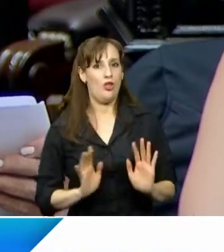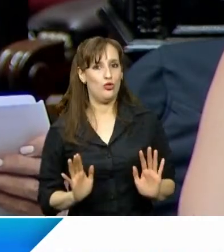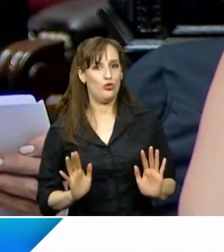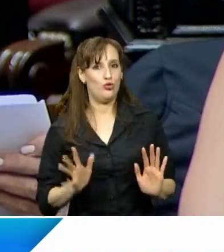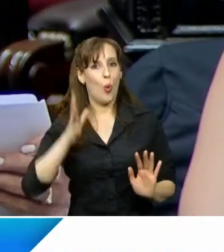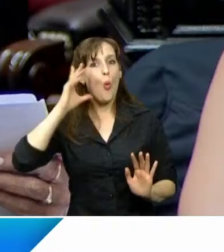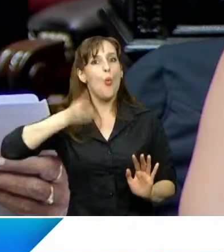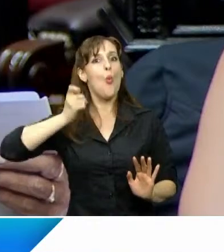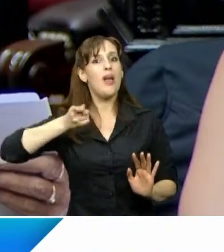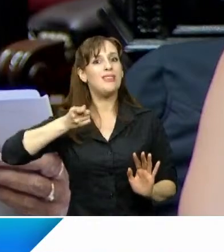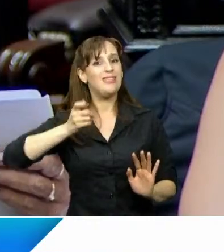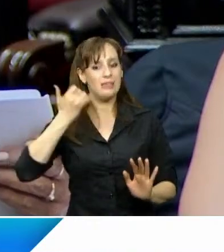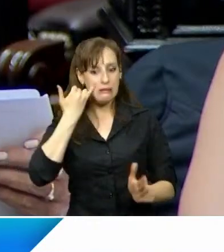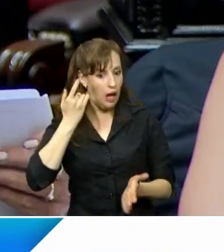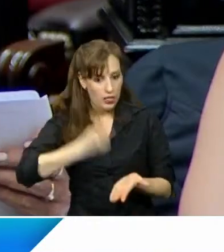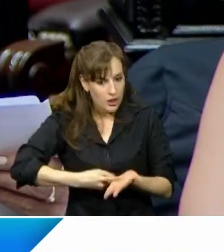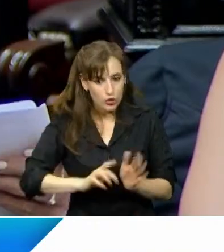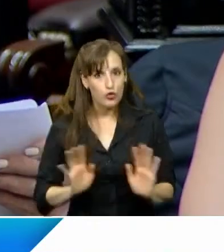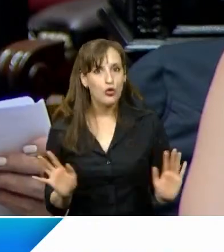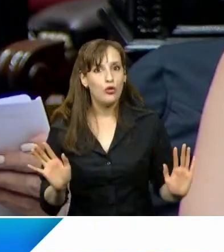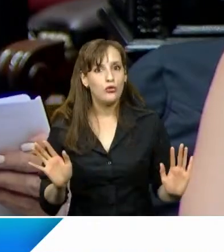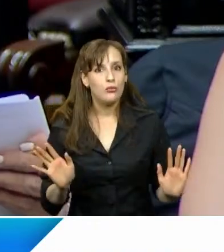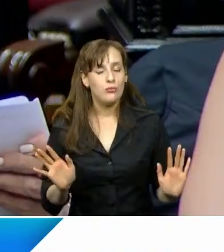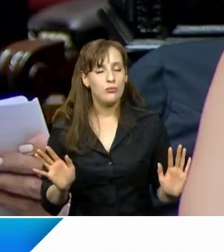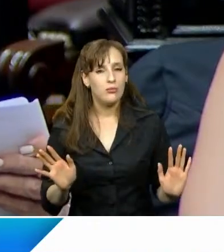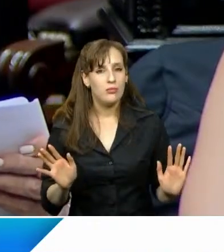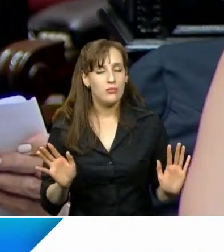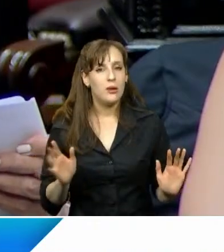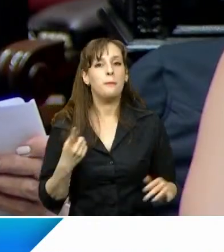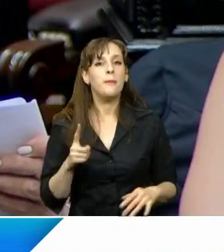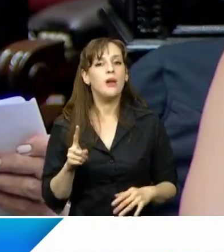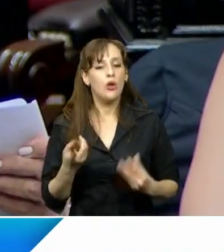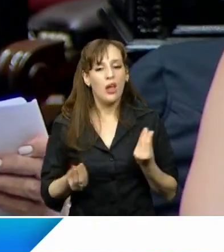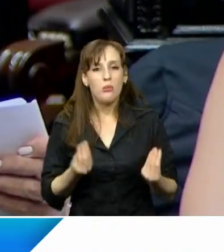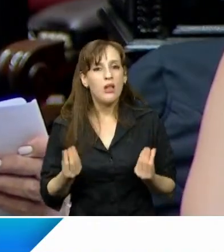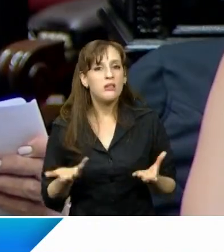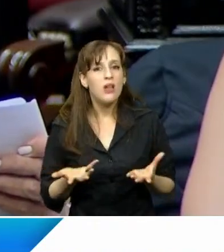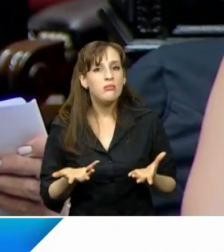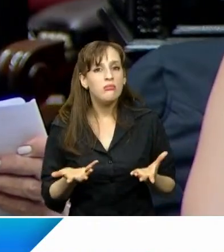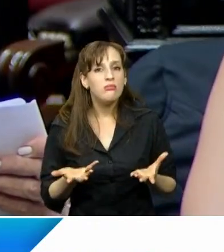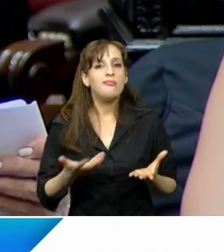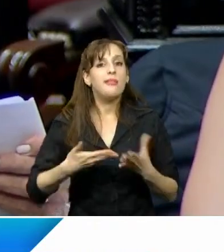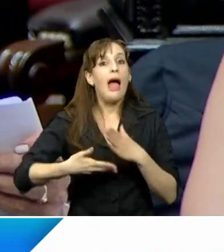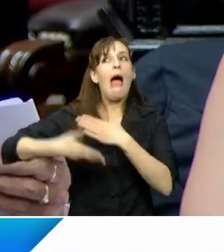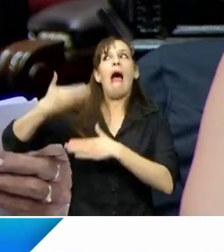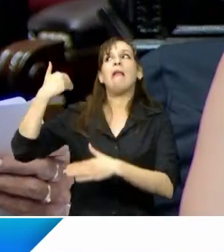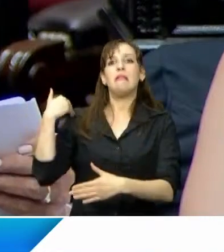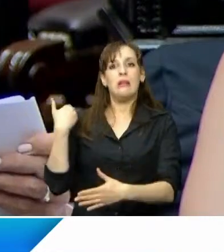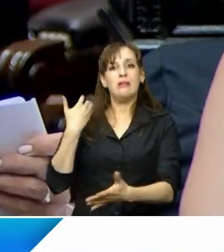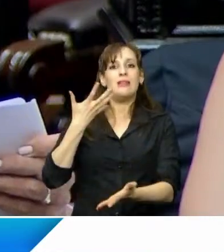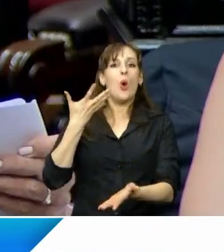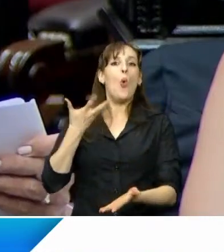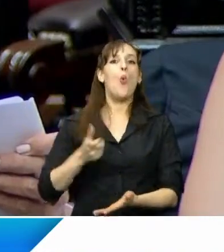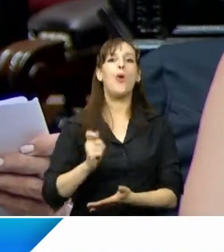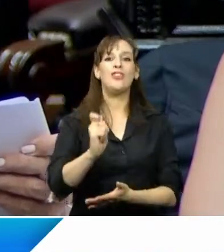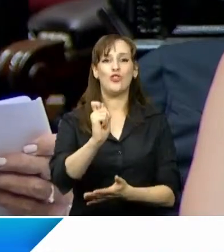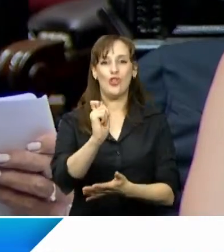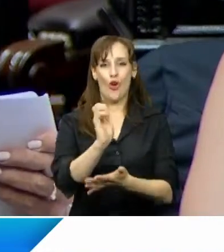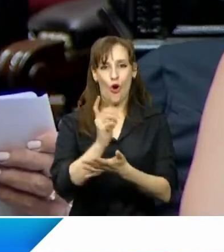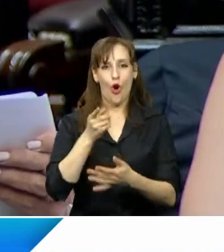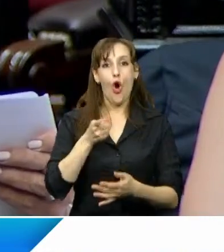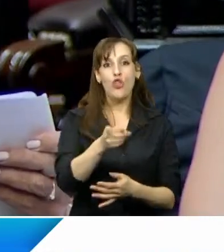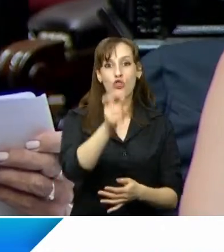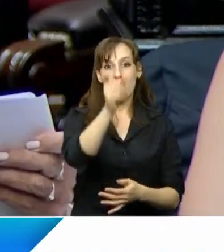jueces y por nuestra normativa. Pero ¿qué ocurre? Como no existía el juicio de la ausencia, que hoy le vamos a dar media sanción, no se